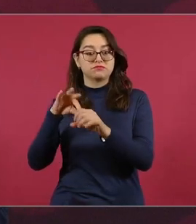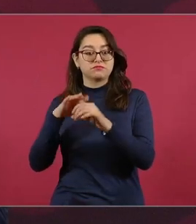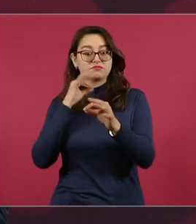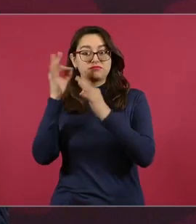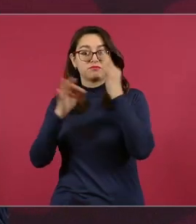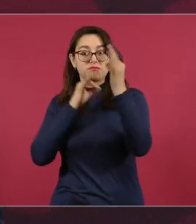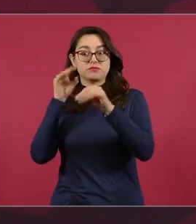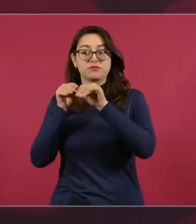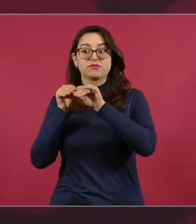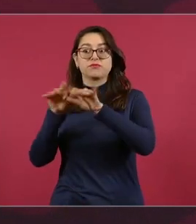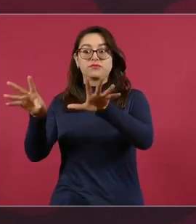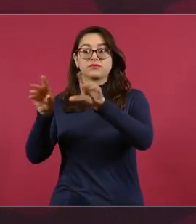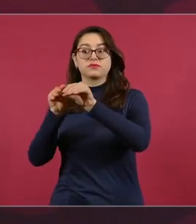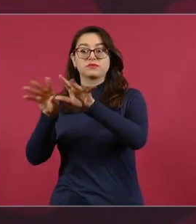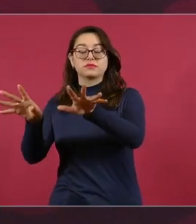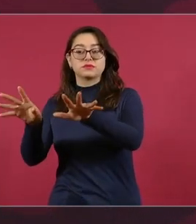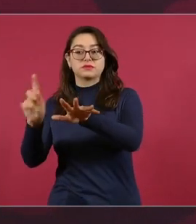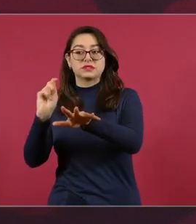entregar